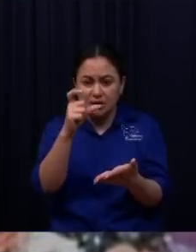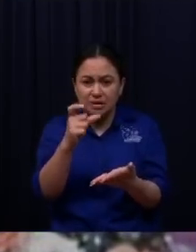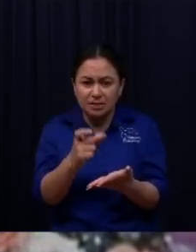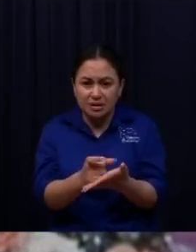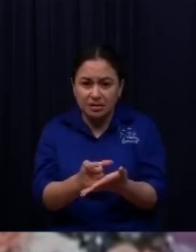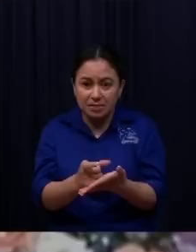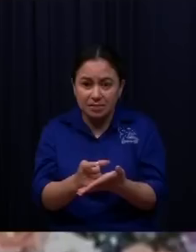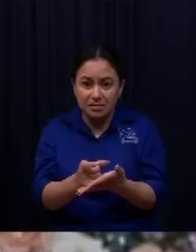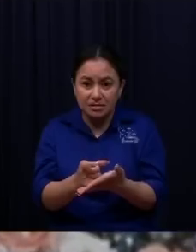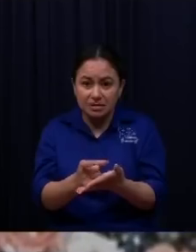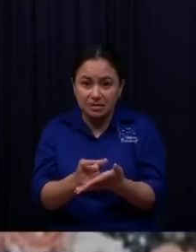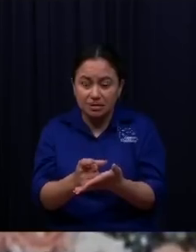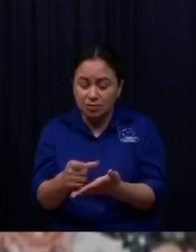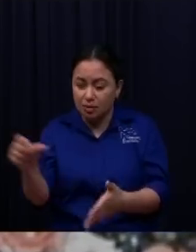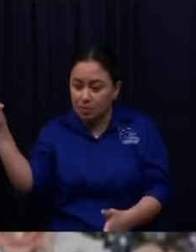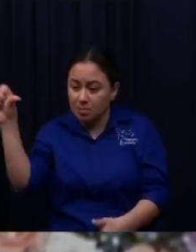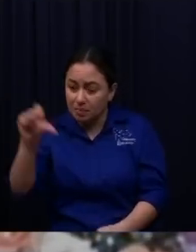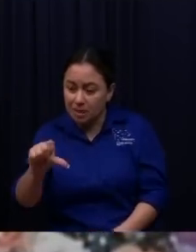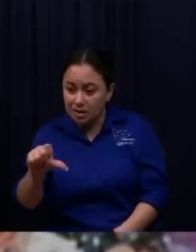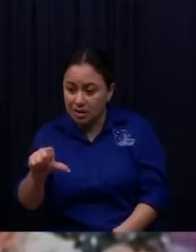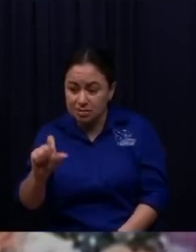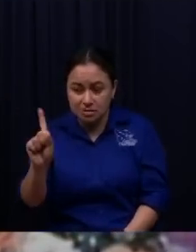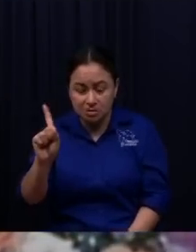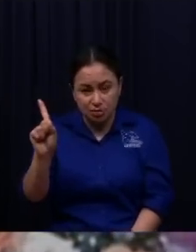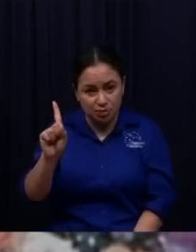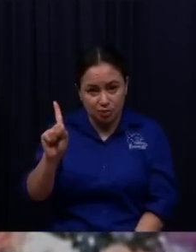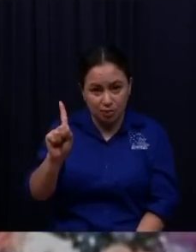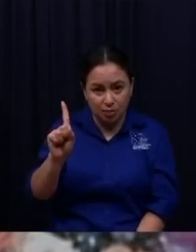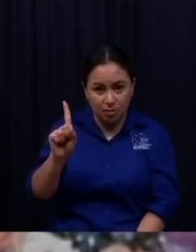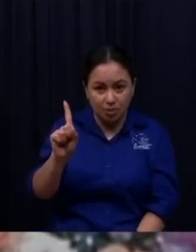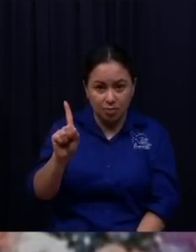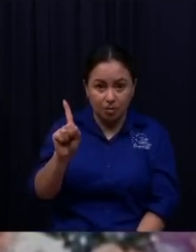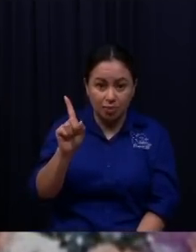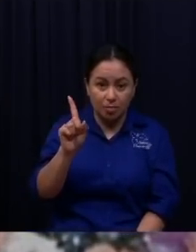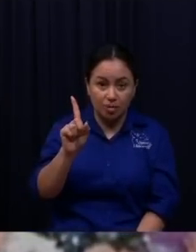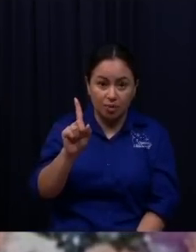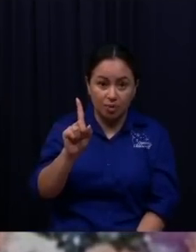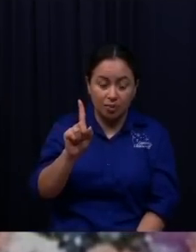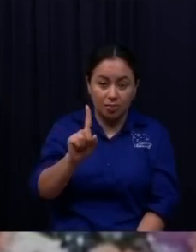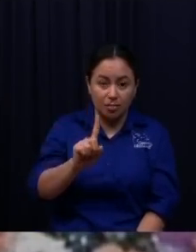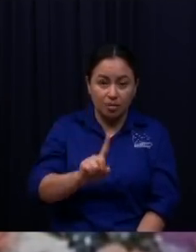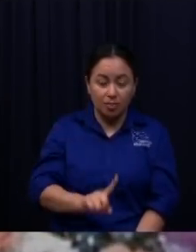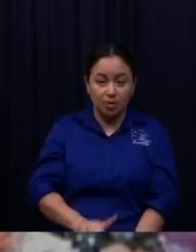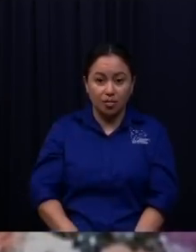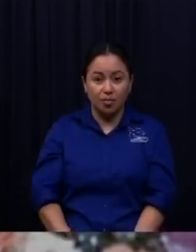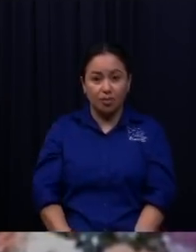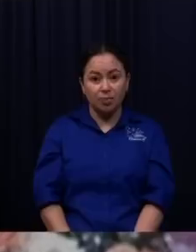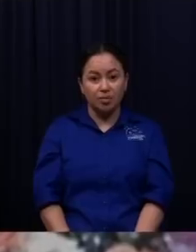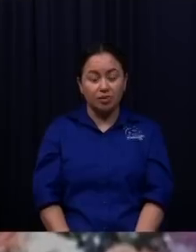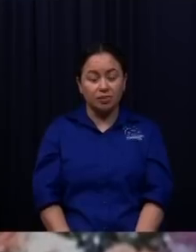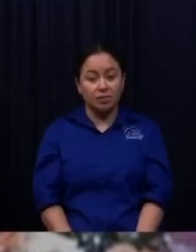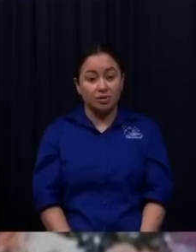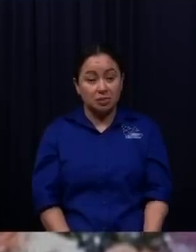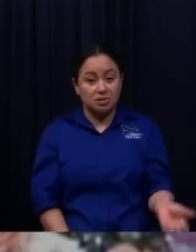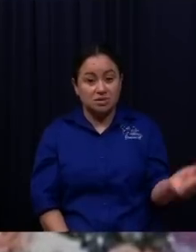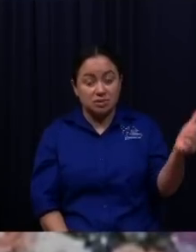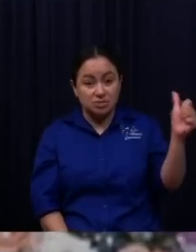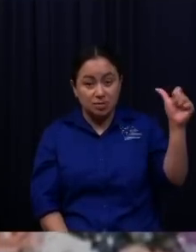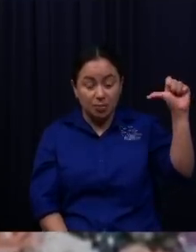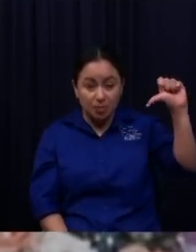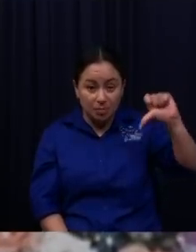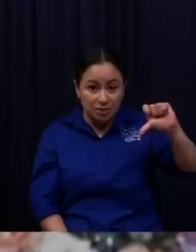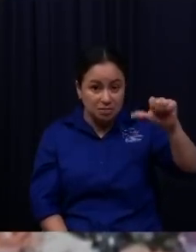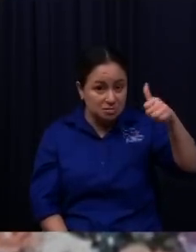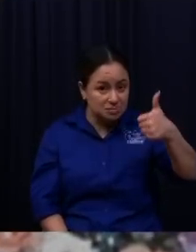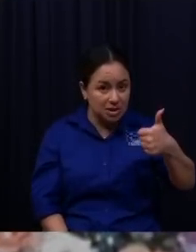son, o que son buenas cuando tampoco lo son. Entonces lo que necesitamos es que ya una vez que hemos comido el